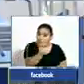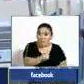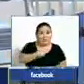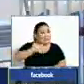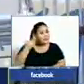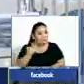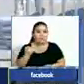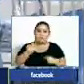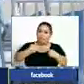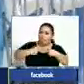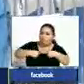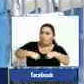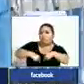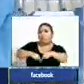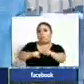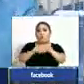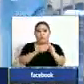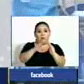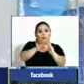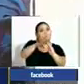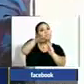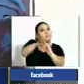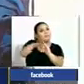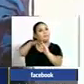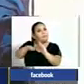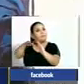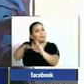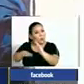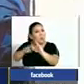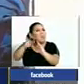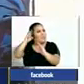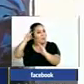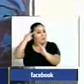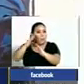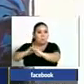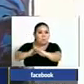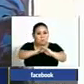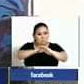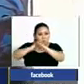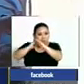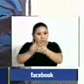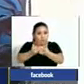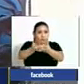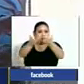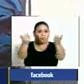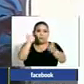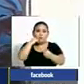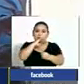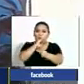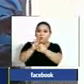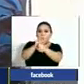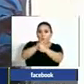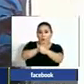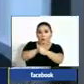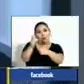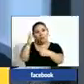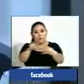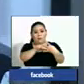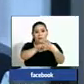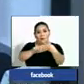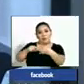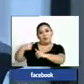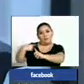cumpliendo los lineamientos y quedándose dentro de sus casas se puede evitar un aumento en los casos. A finales de abril.